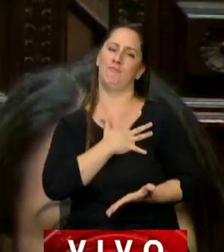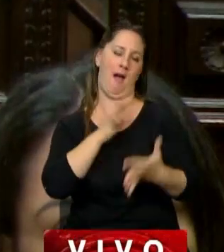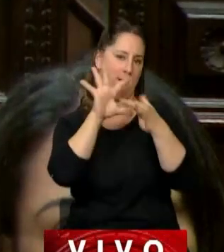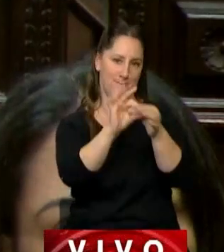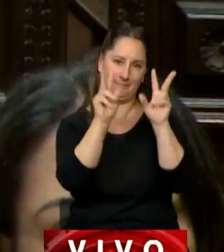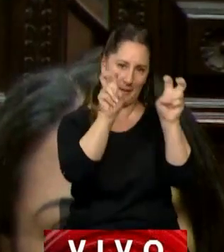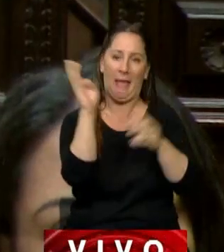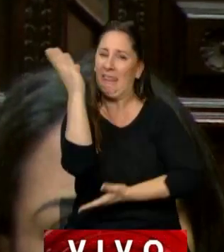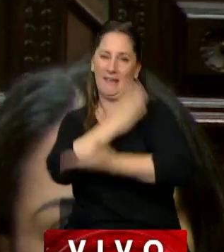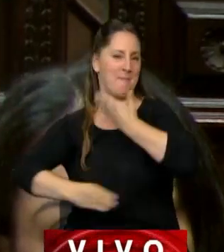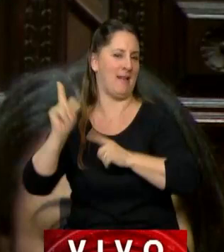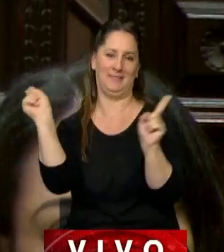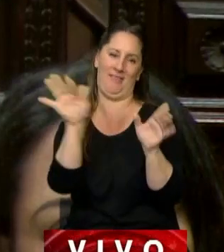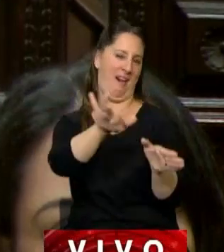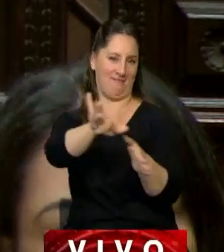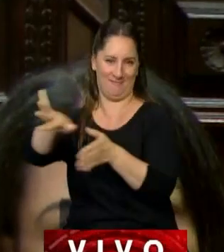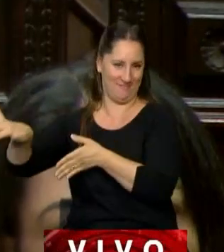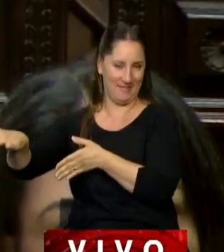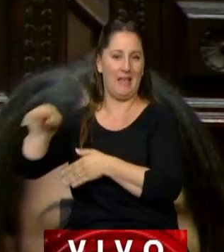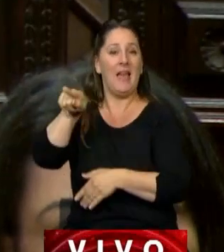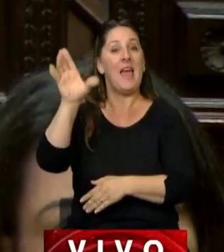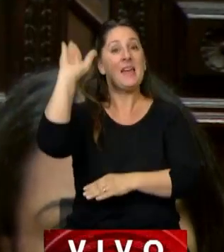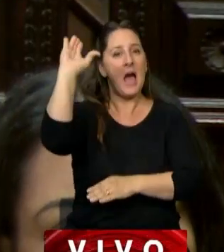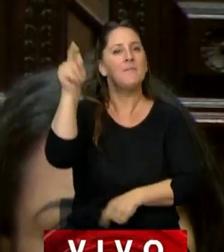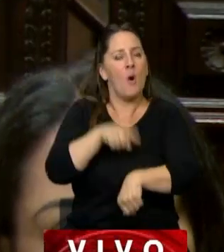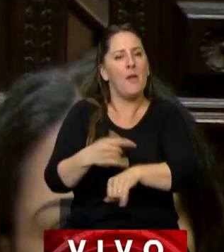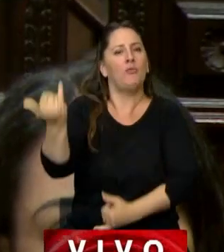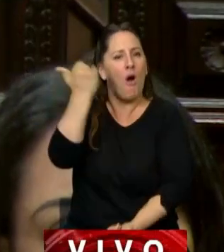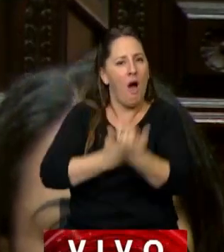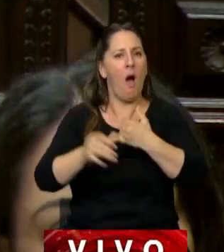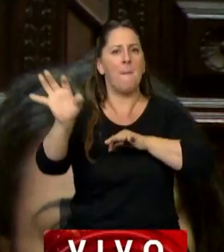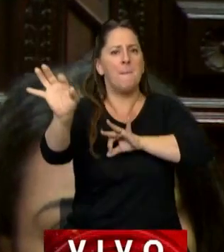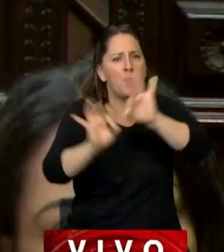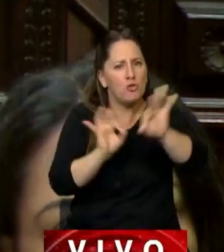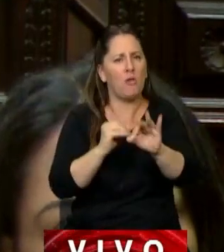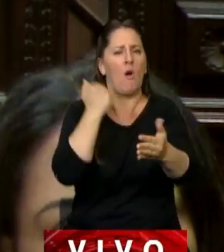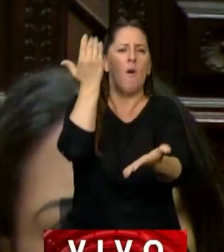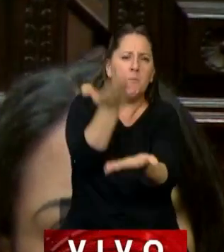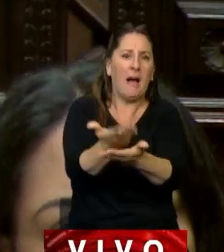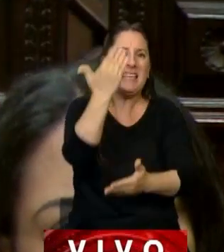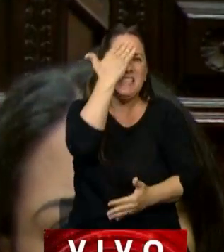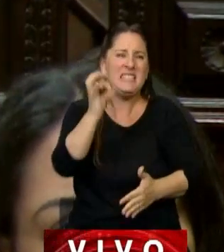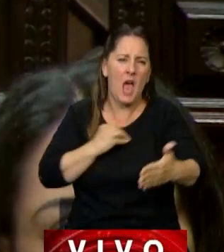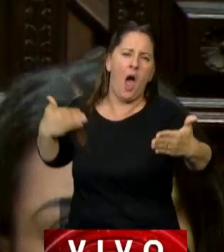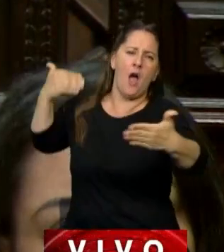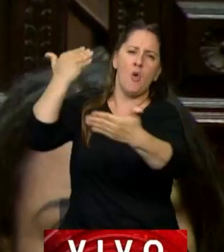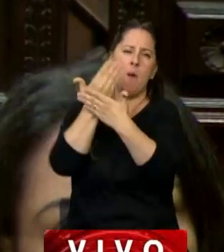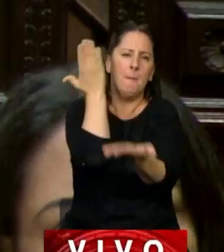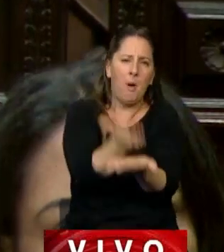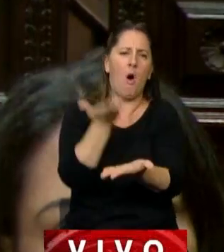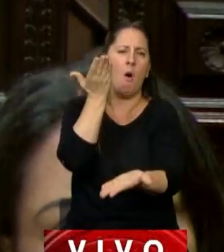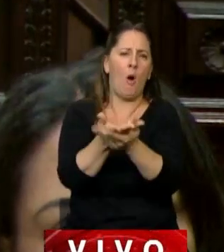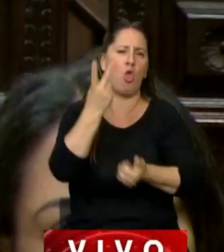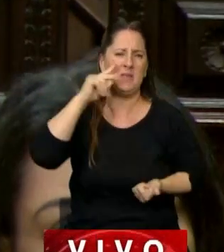era un tema de discapacidad. Y ellos ahí me contaron de este proyecto, que lo vienen presentando hace 15 años, lo presentaron